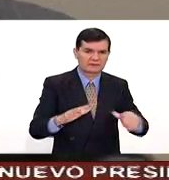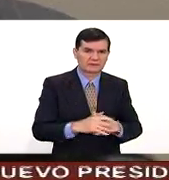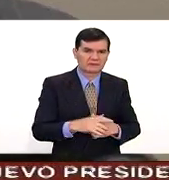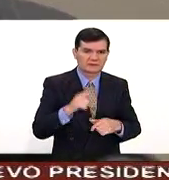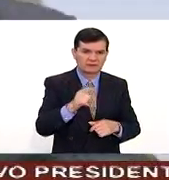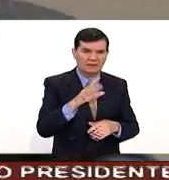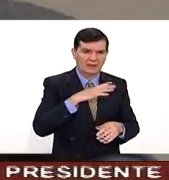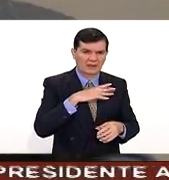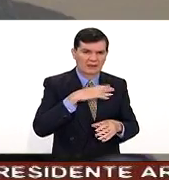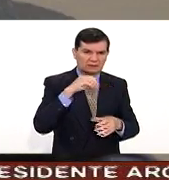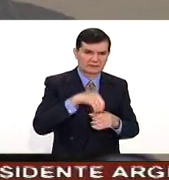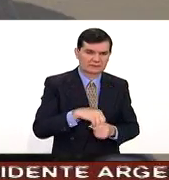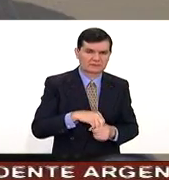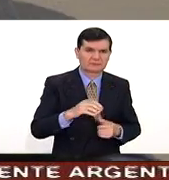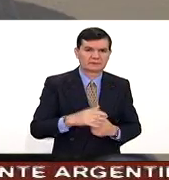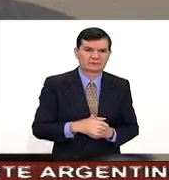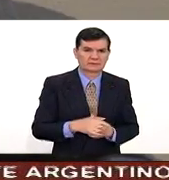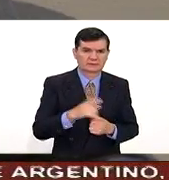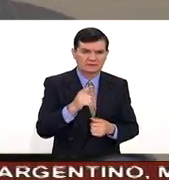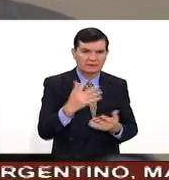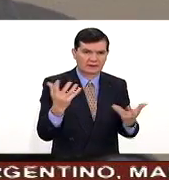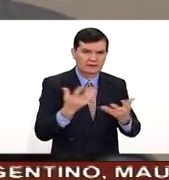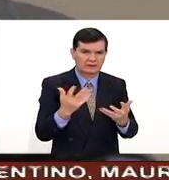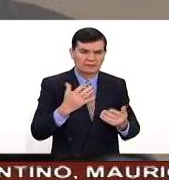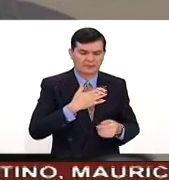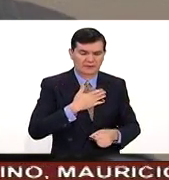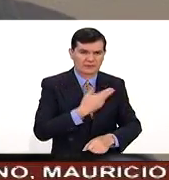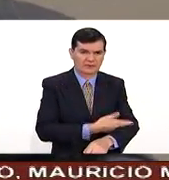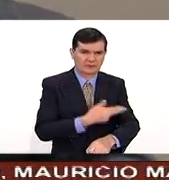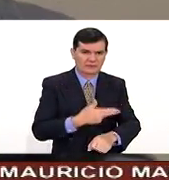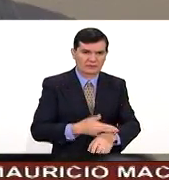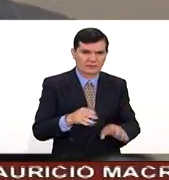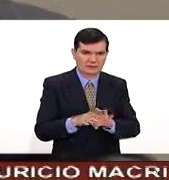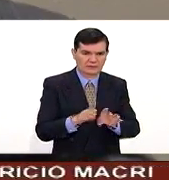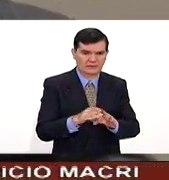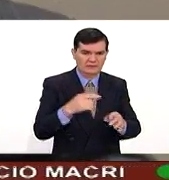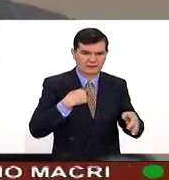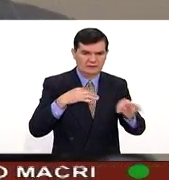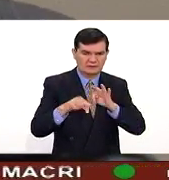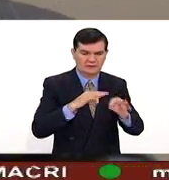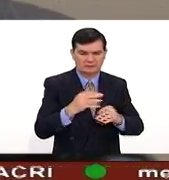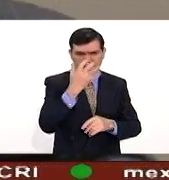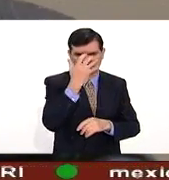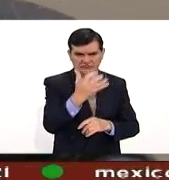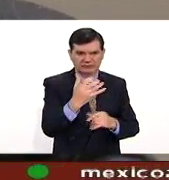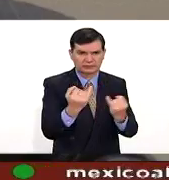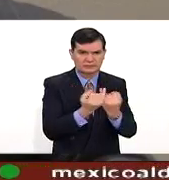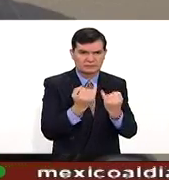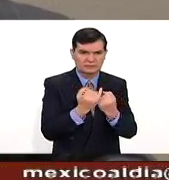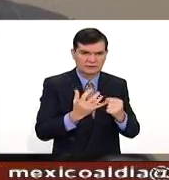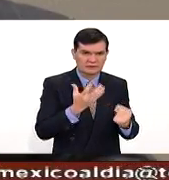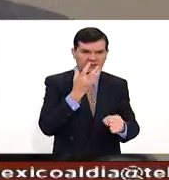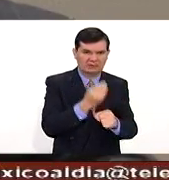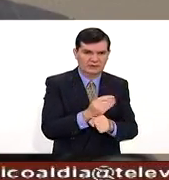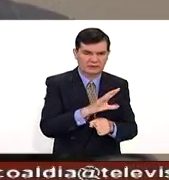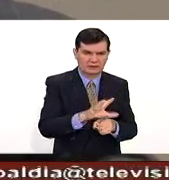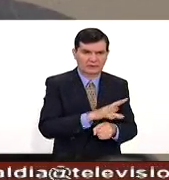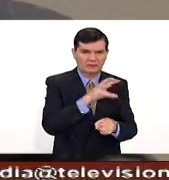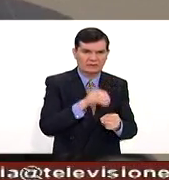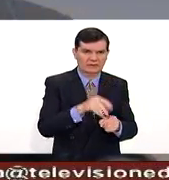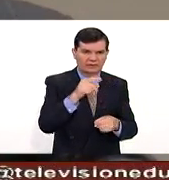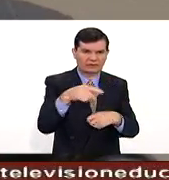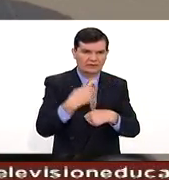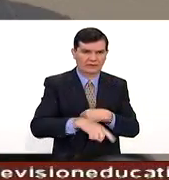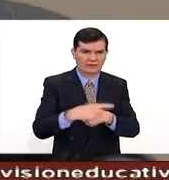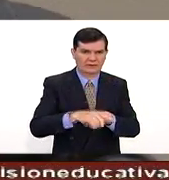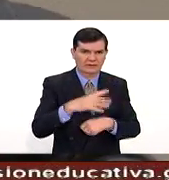que era confidencial y haber afectado mi honra, decoro y reputación, así como la reparación integral de los